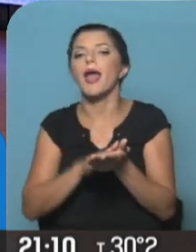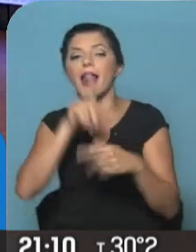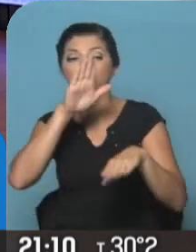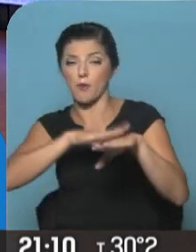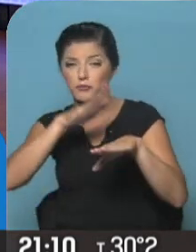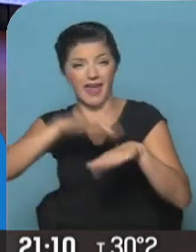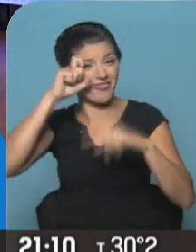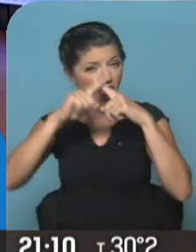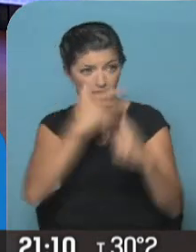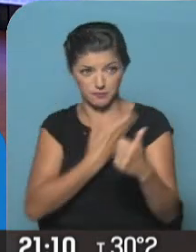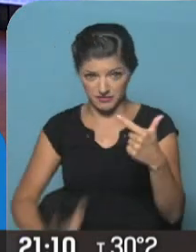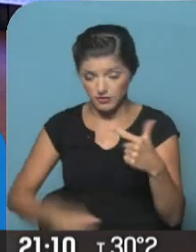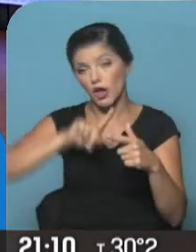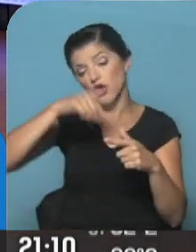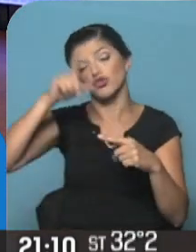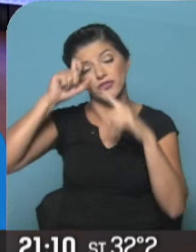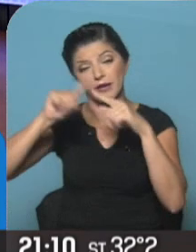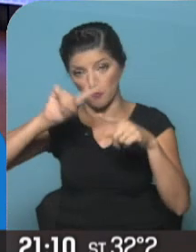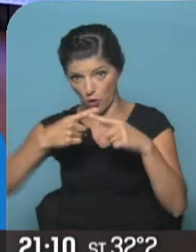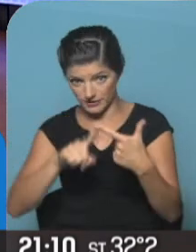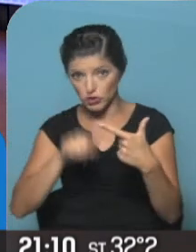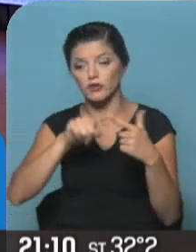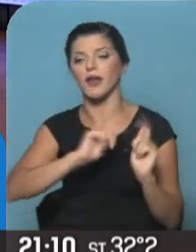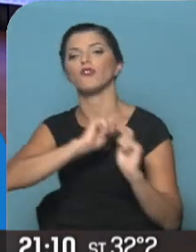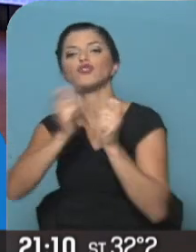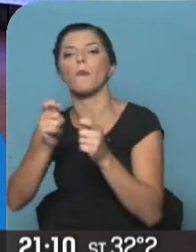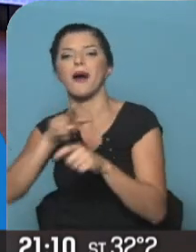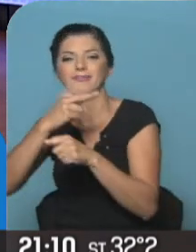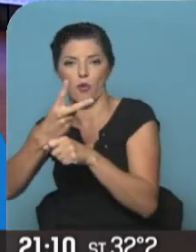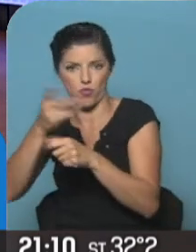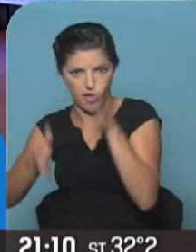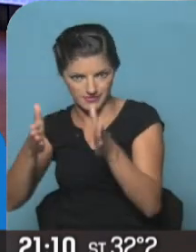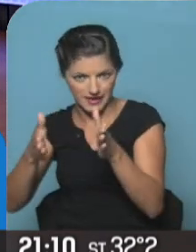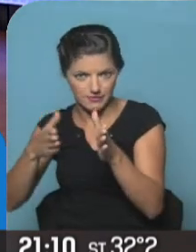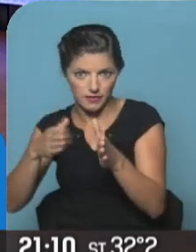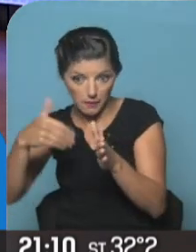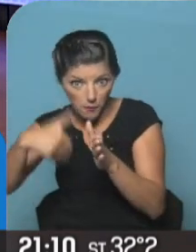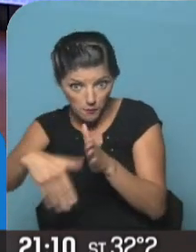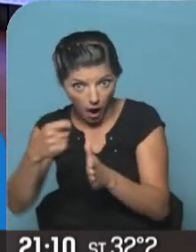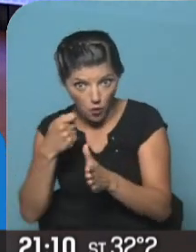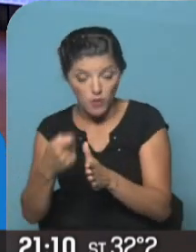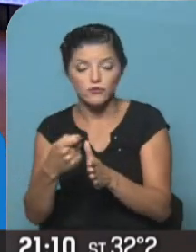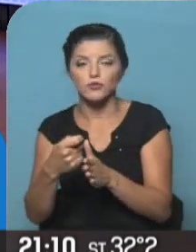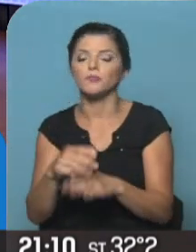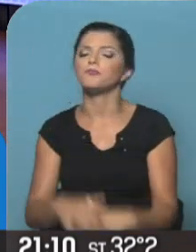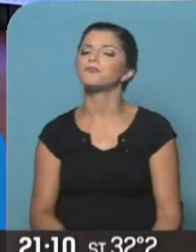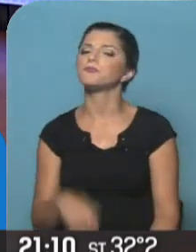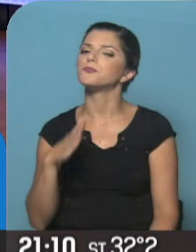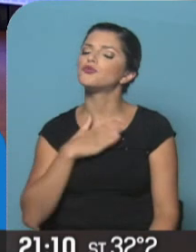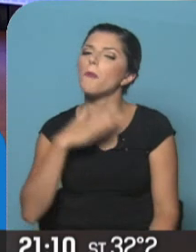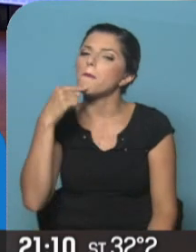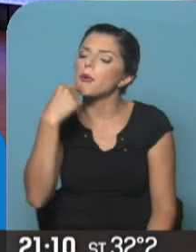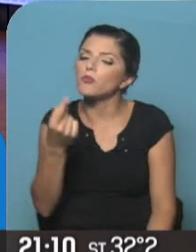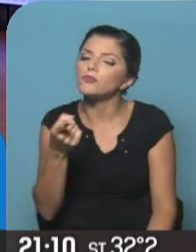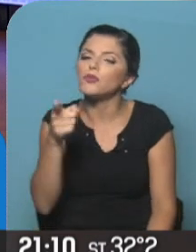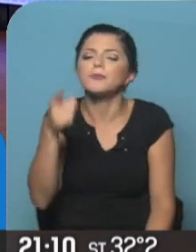otros exfuncionarios y ya lo pasó a segunda instancia, o sea que se acerca al juicio. Pero quiero preguntarle, ¿qué significa para usted que